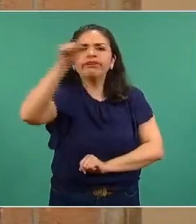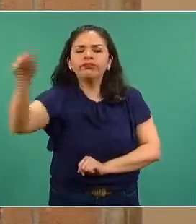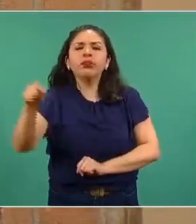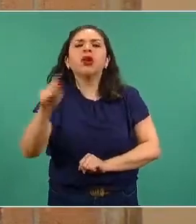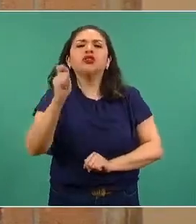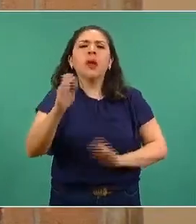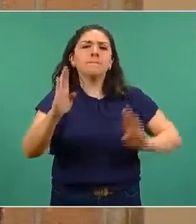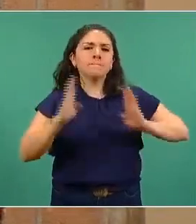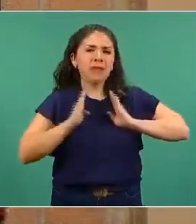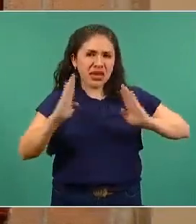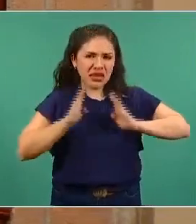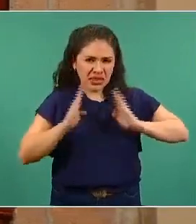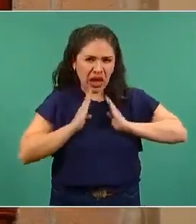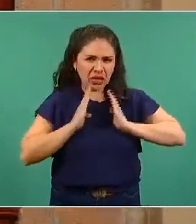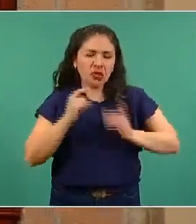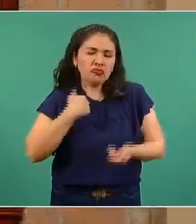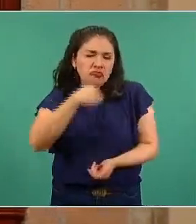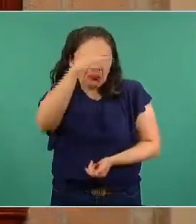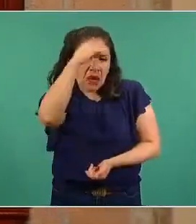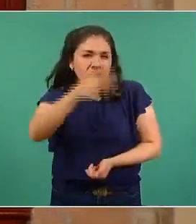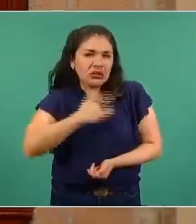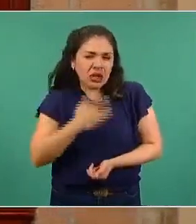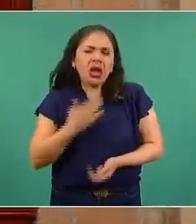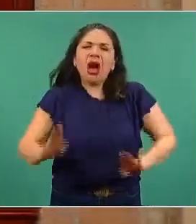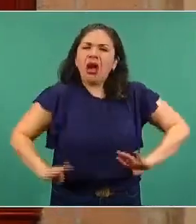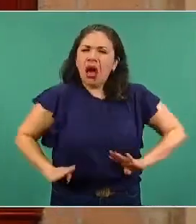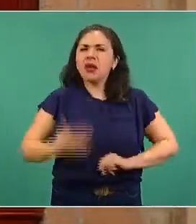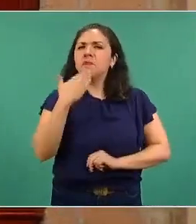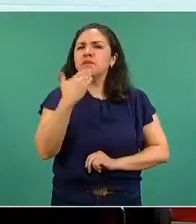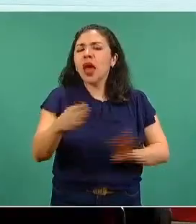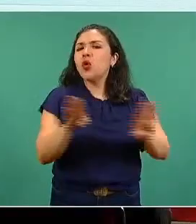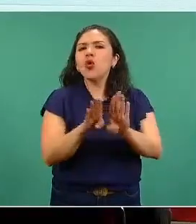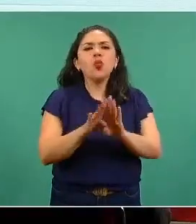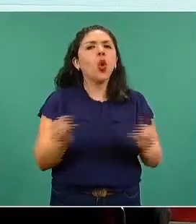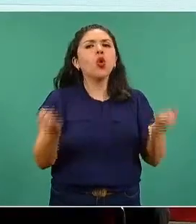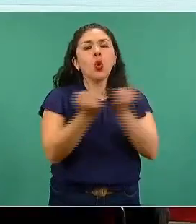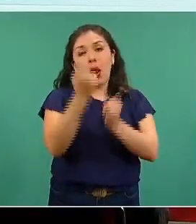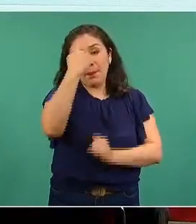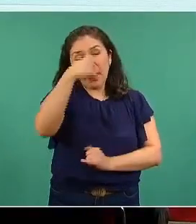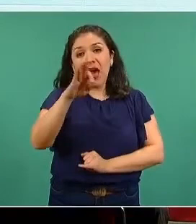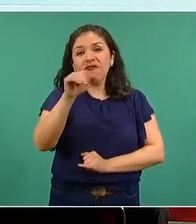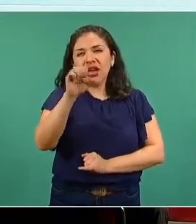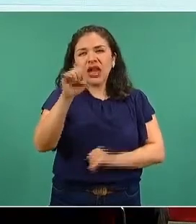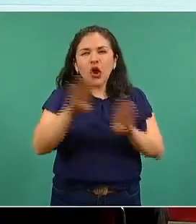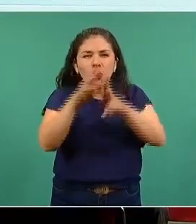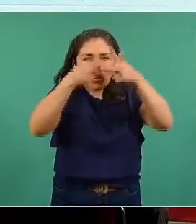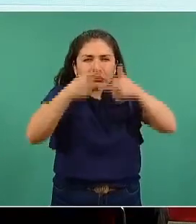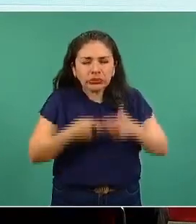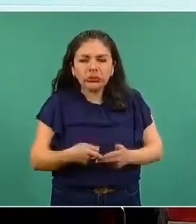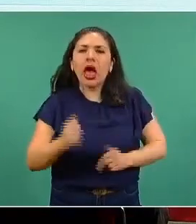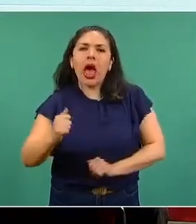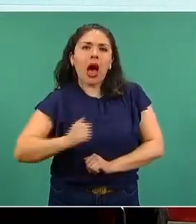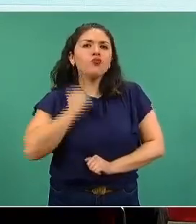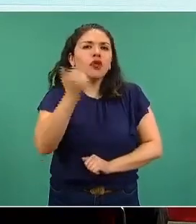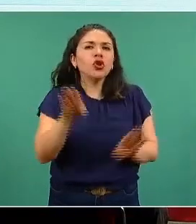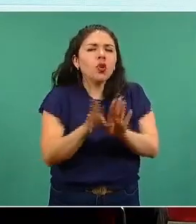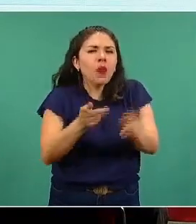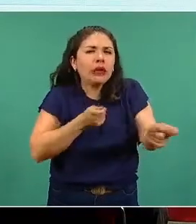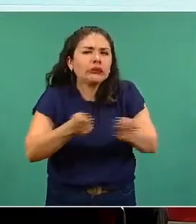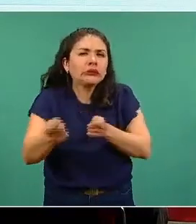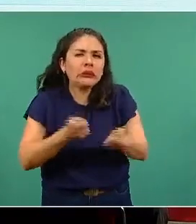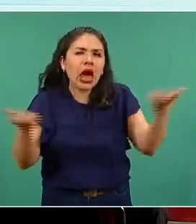unidades militares. Consideramos que era conveniente, así como se hizo durante la fase de calibración, aprovechar la logística